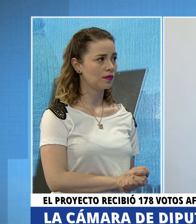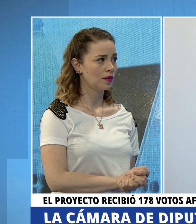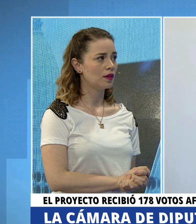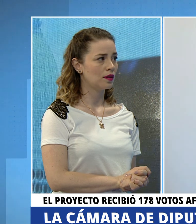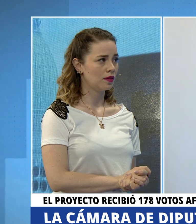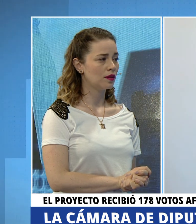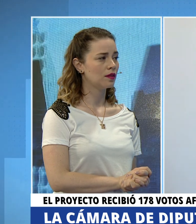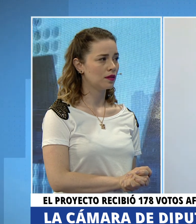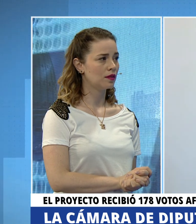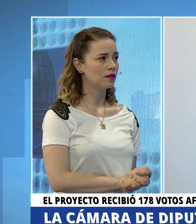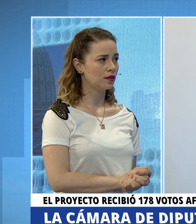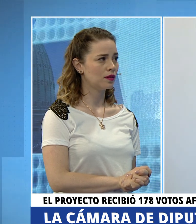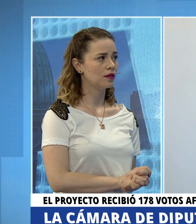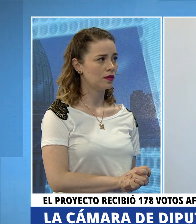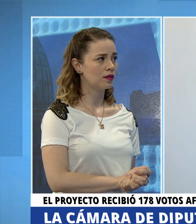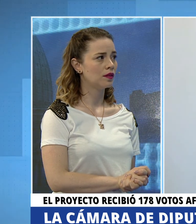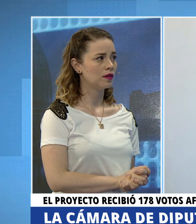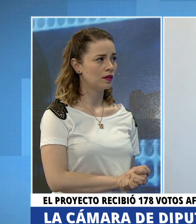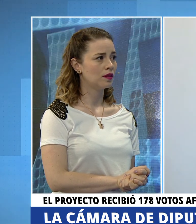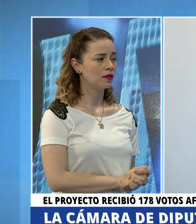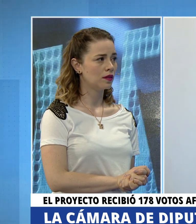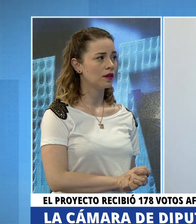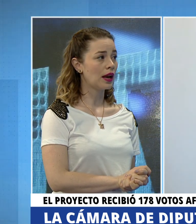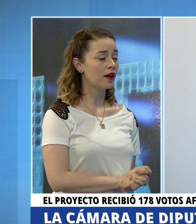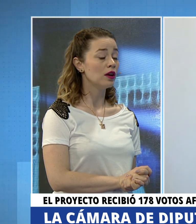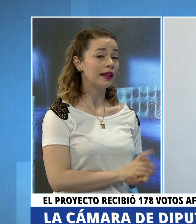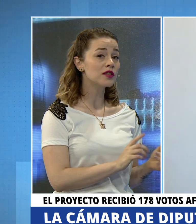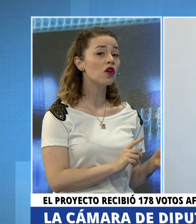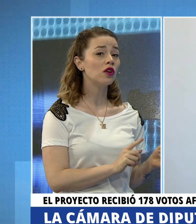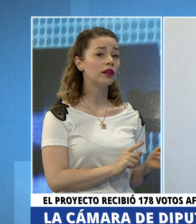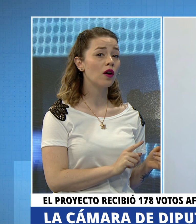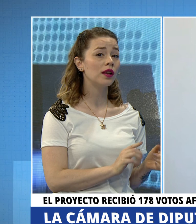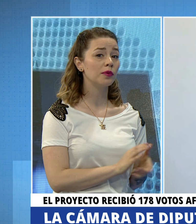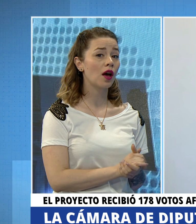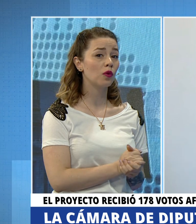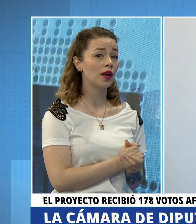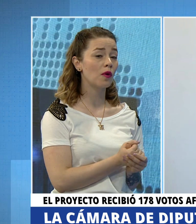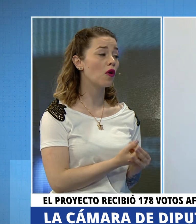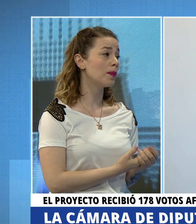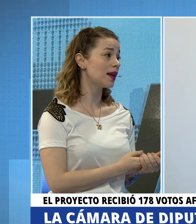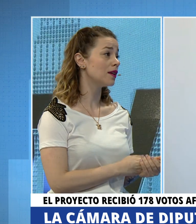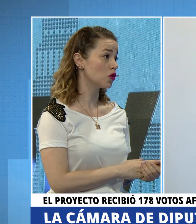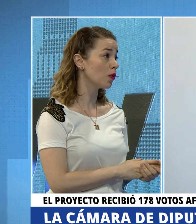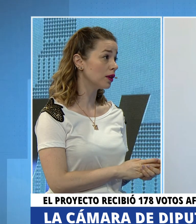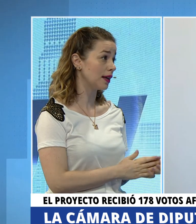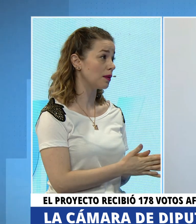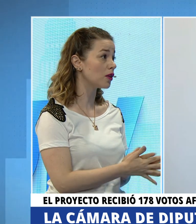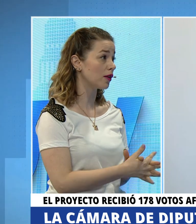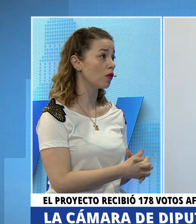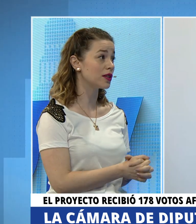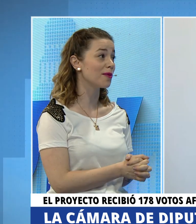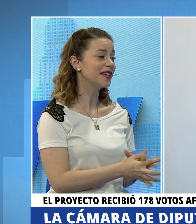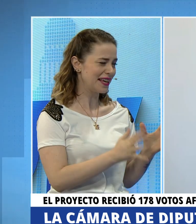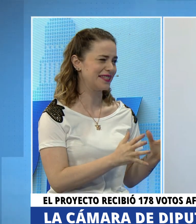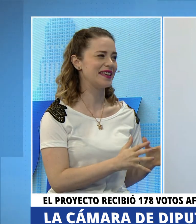fondo. Ese fue el debate que se dio ya bien entrada la noche. Claro. De hecho, lo tengo al diputado Gustavo Mena de Chubut, que te invito a que